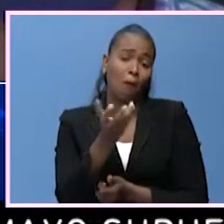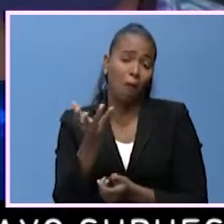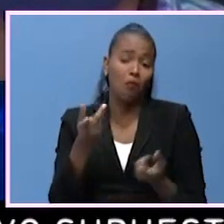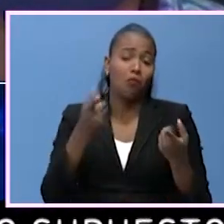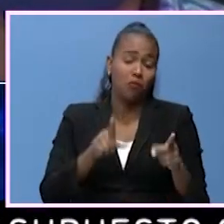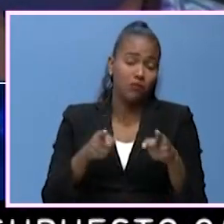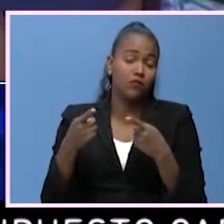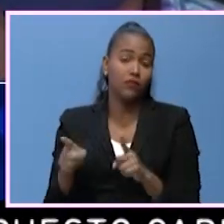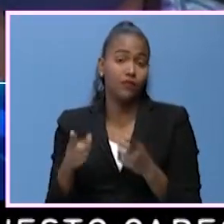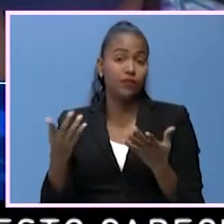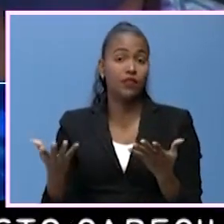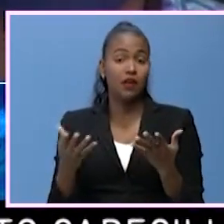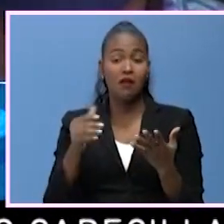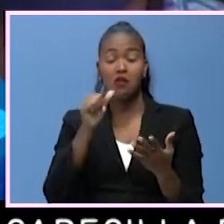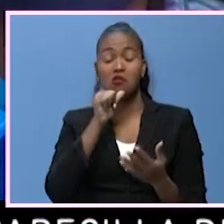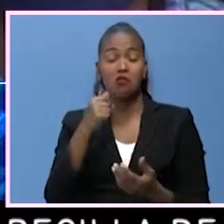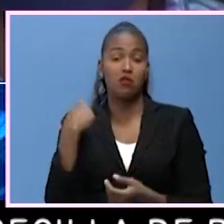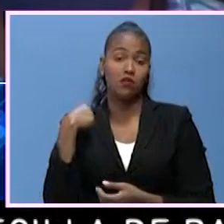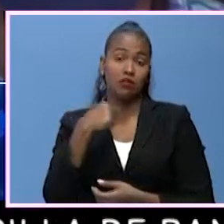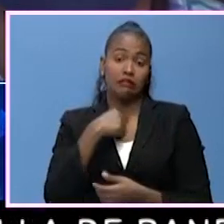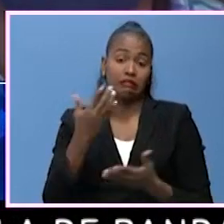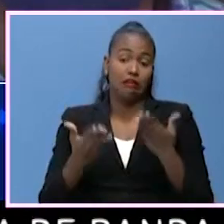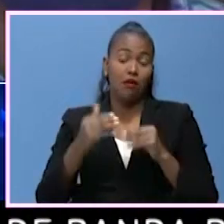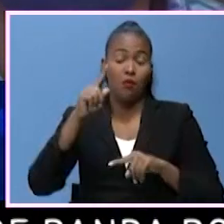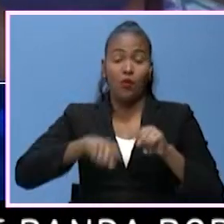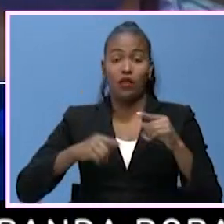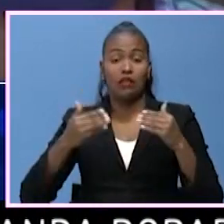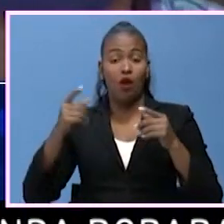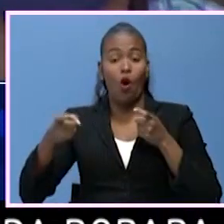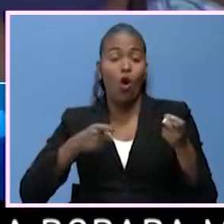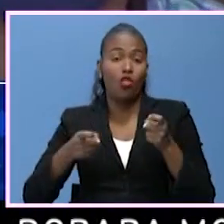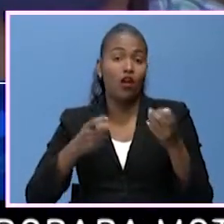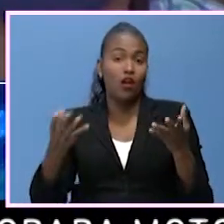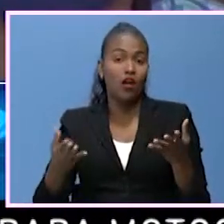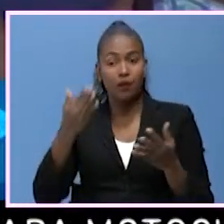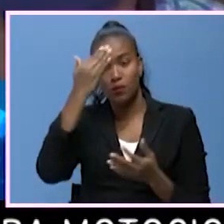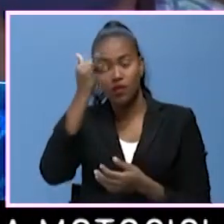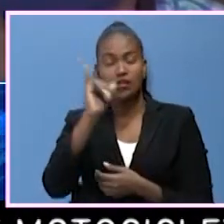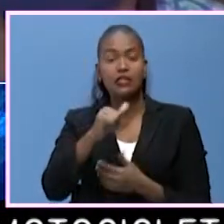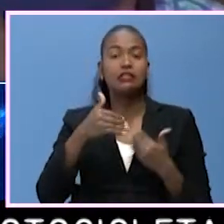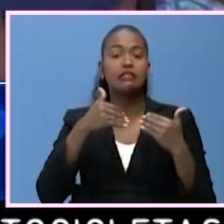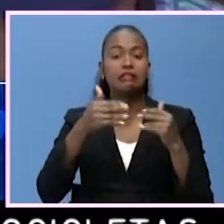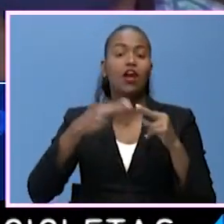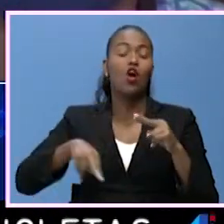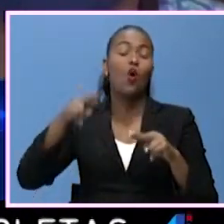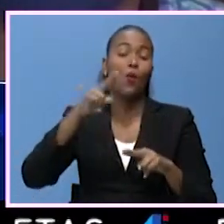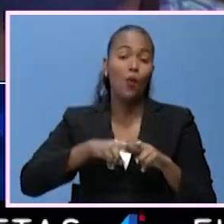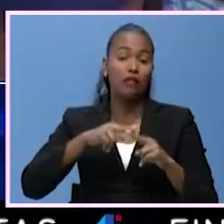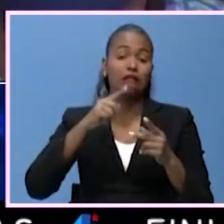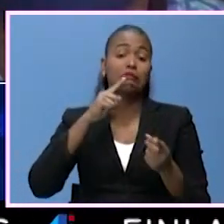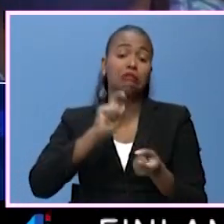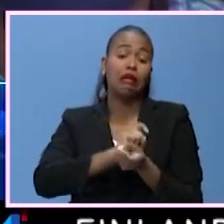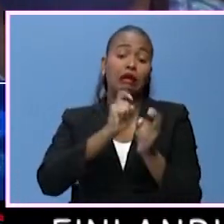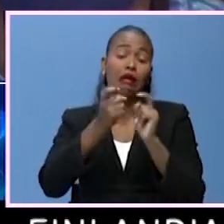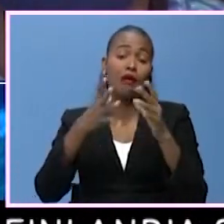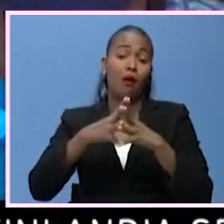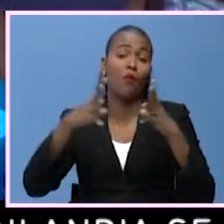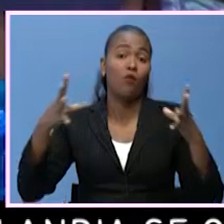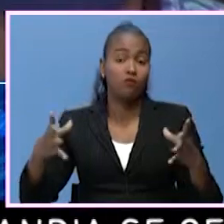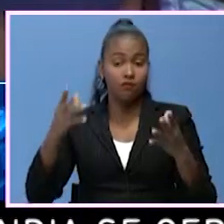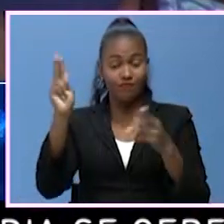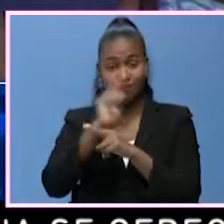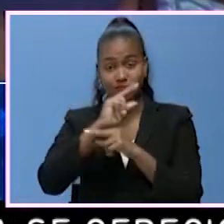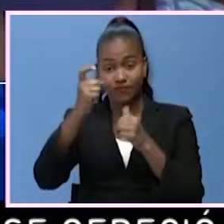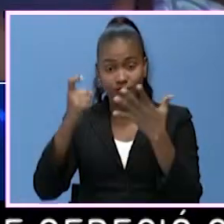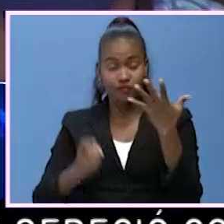casos fuera de nuestras posibilidades, como dije, porque ha sido un aumento radical de las materias primas